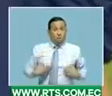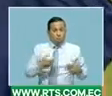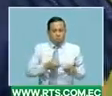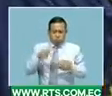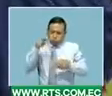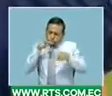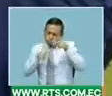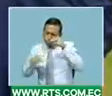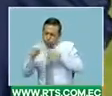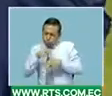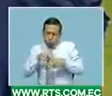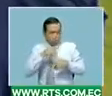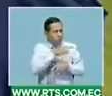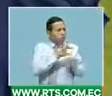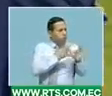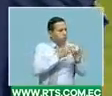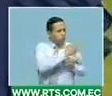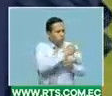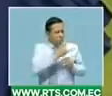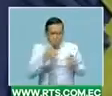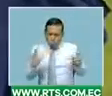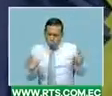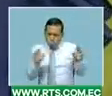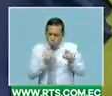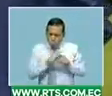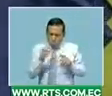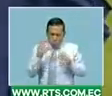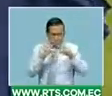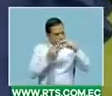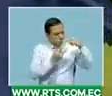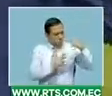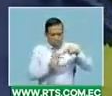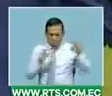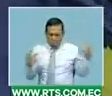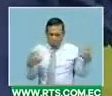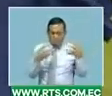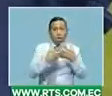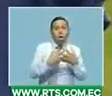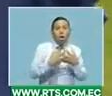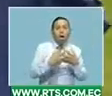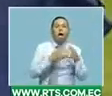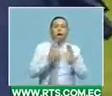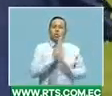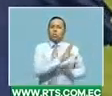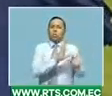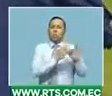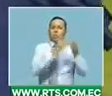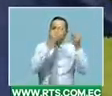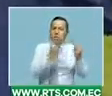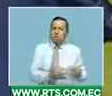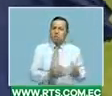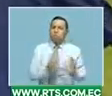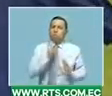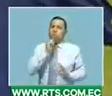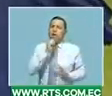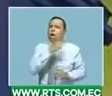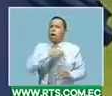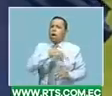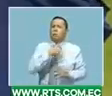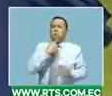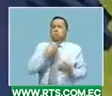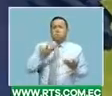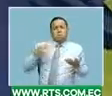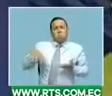Que tenemos a 41 familias que no tienen idea dónde están sus familiares y que no tienen respuesta, y 68 cuerpos que se encuentran todavía